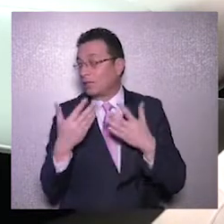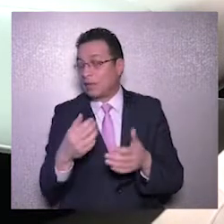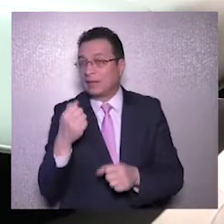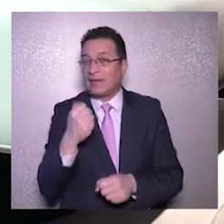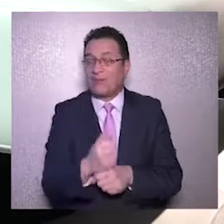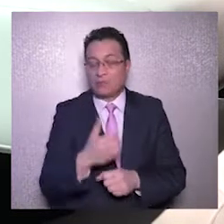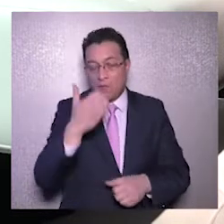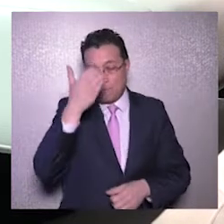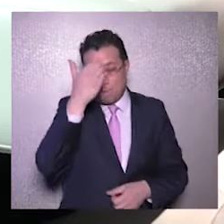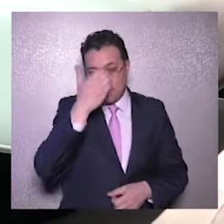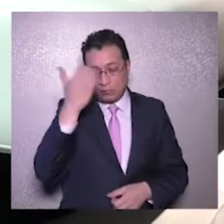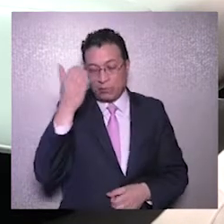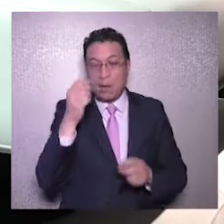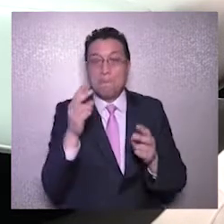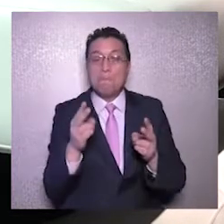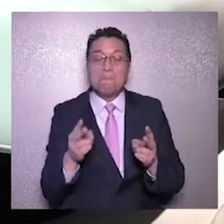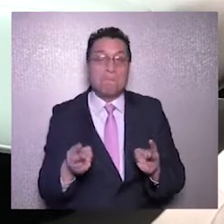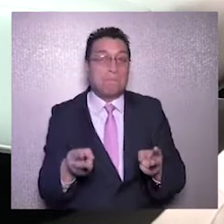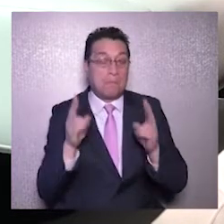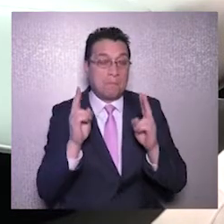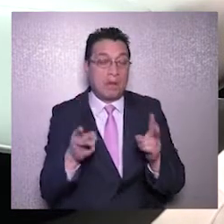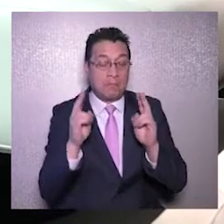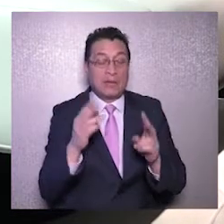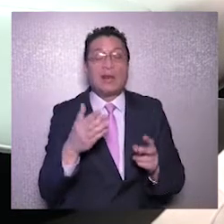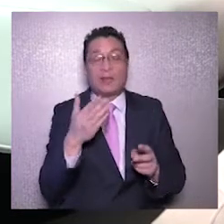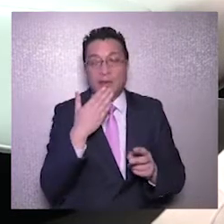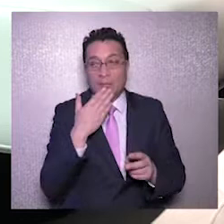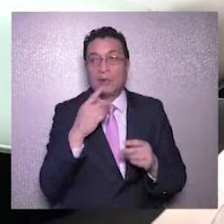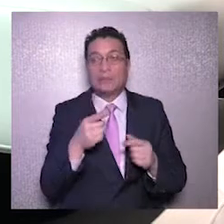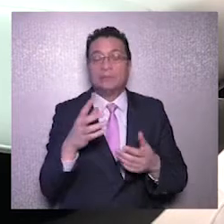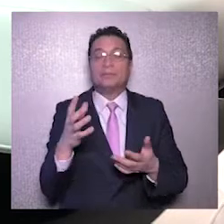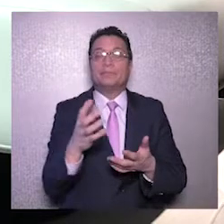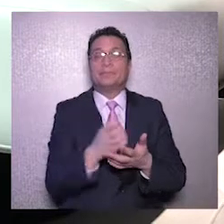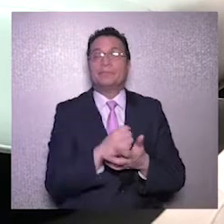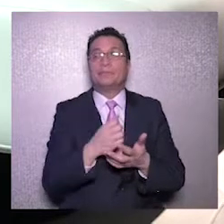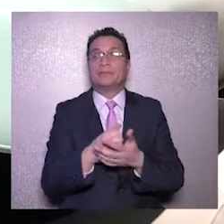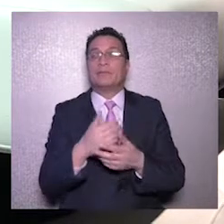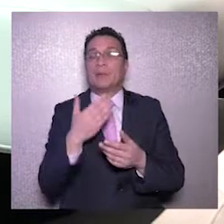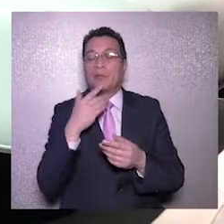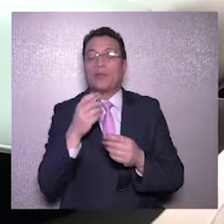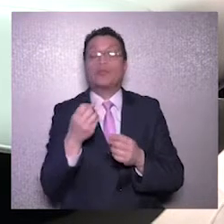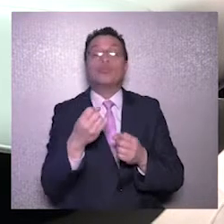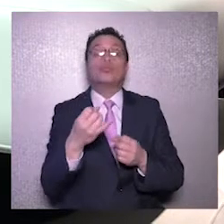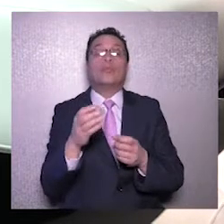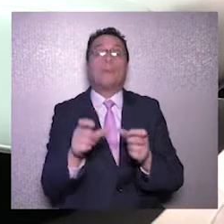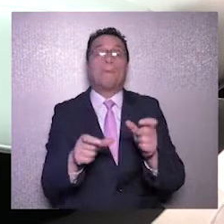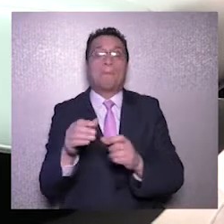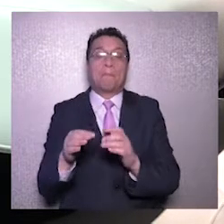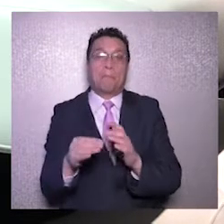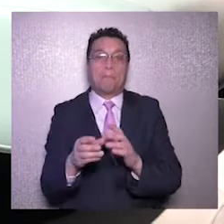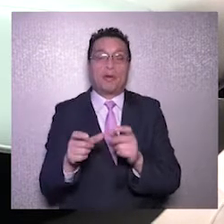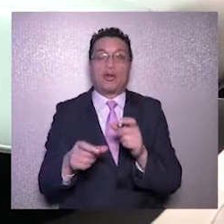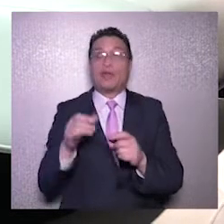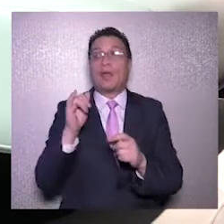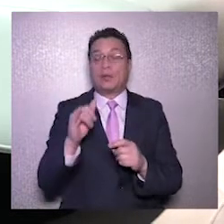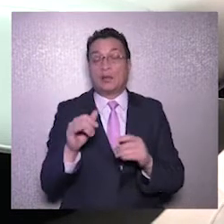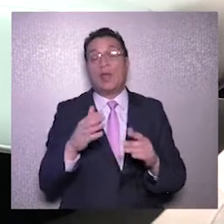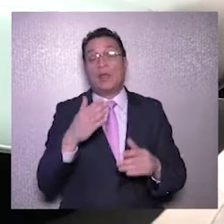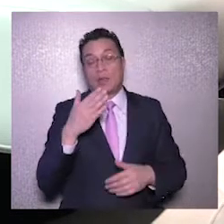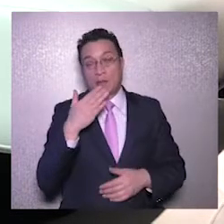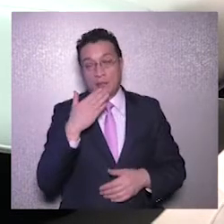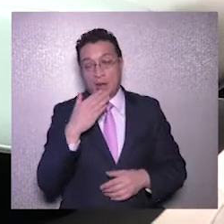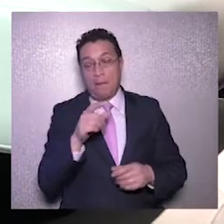profesional, que permitan que se llegue a mayor volumen de población y que a su vez